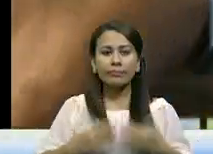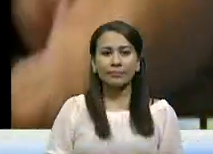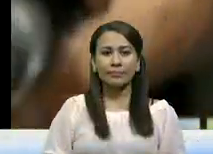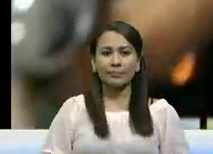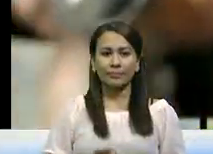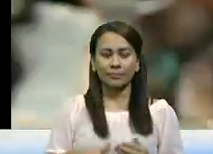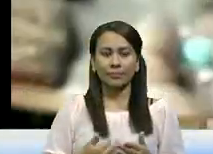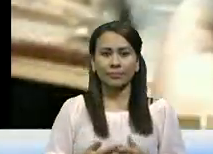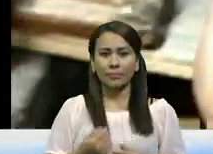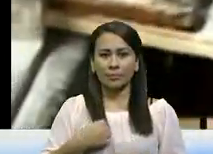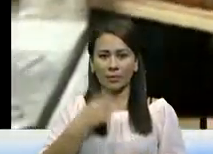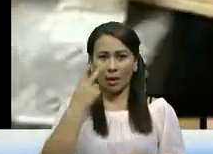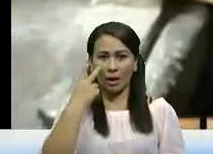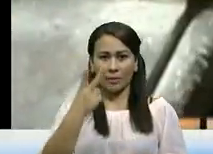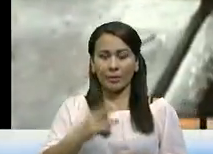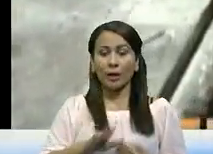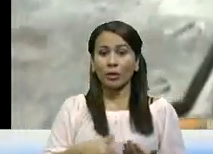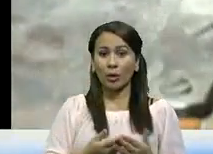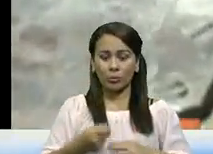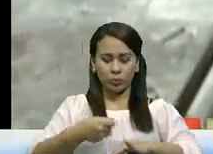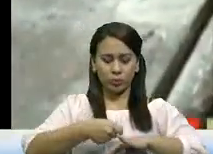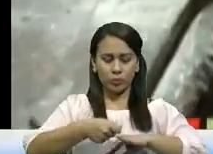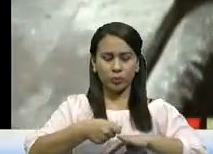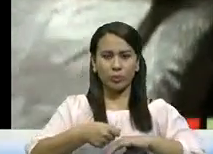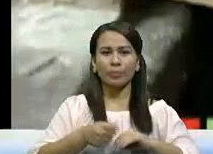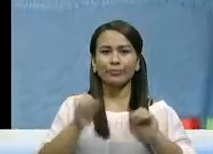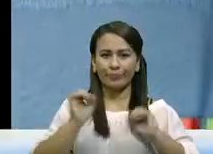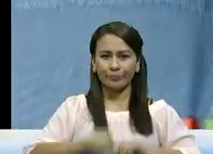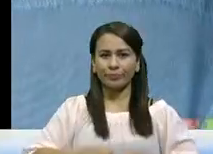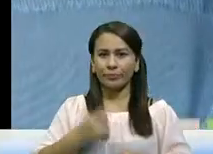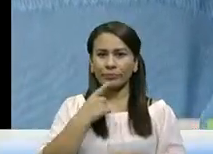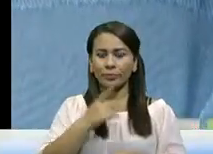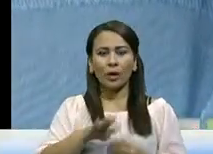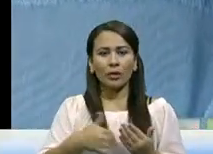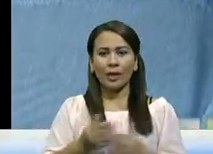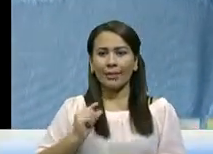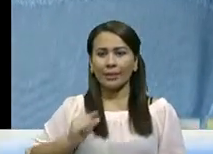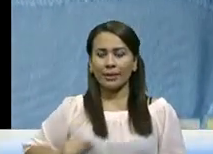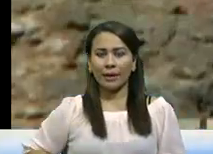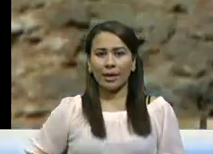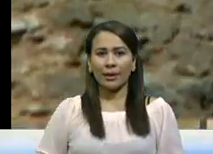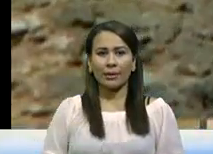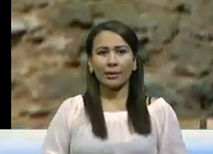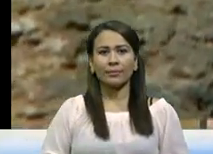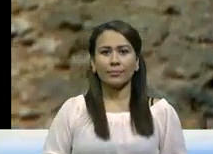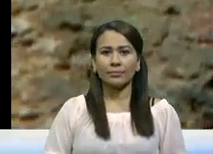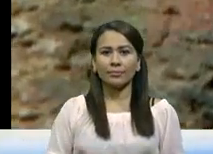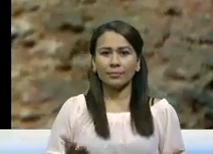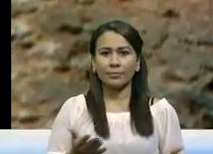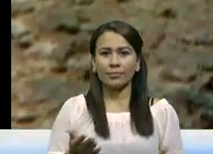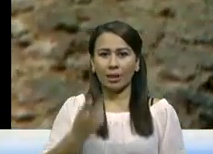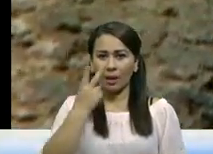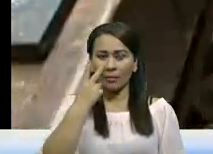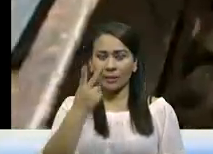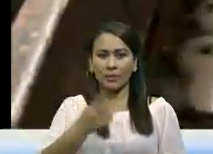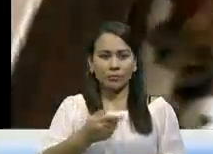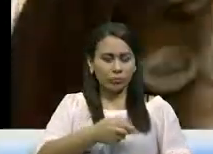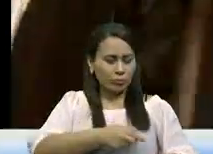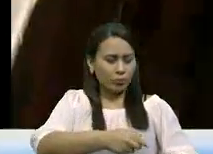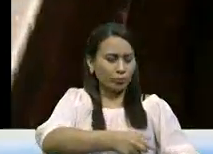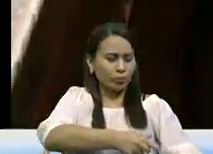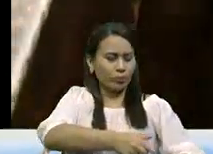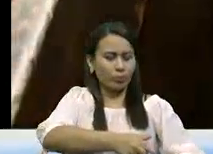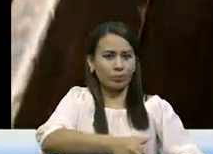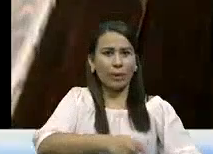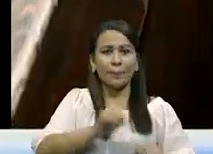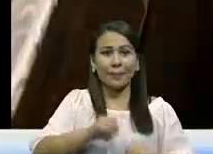paciencia, pulso firme, visión aguda y sobre todo pasión. Características que se adquieren con el tiempo y el trabajo.